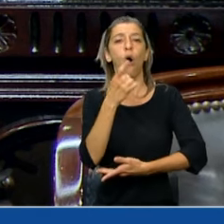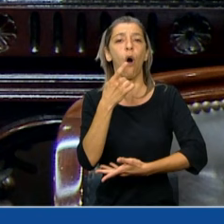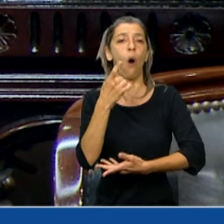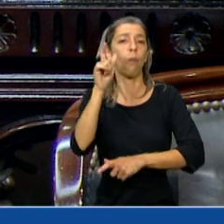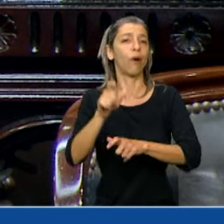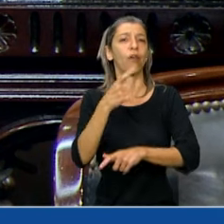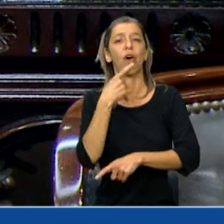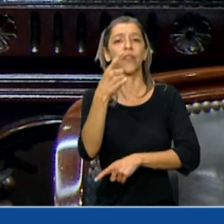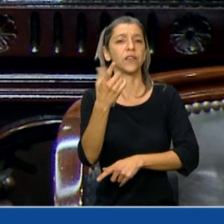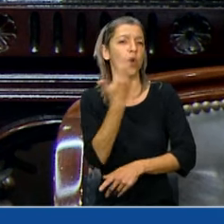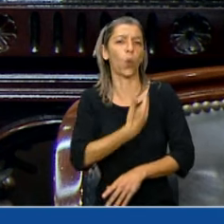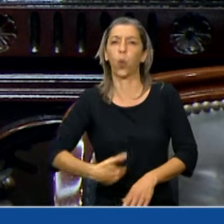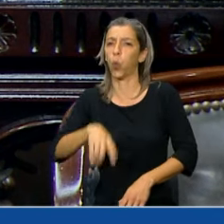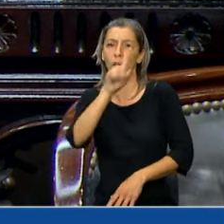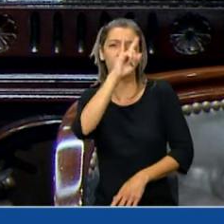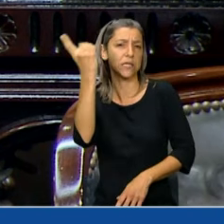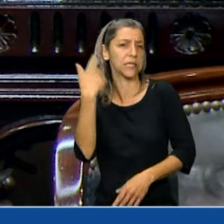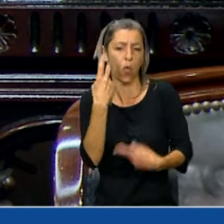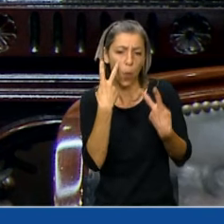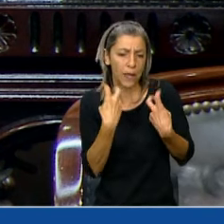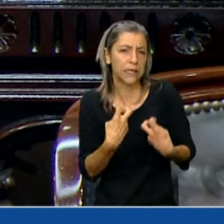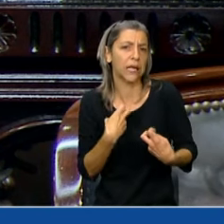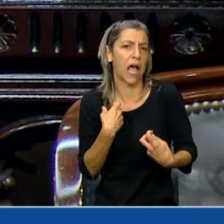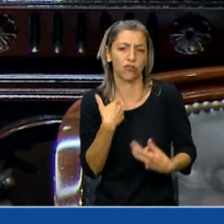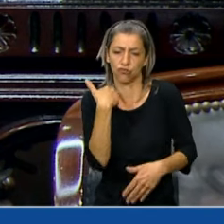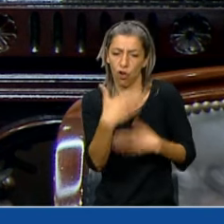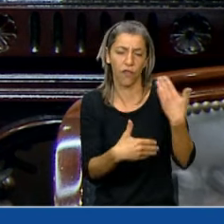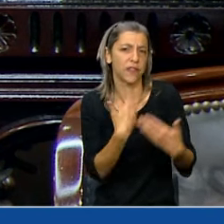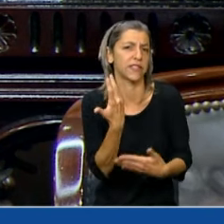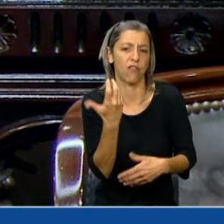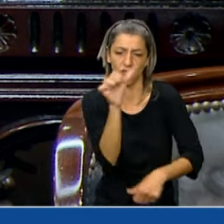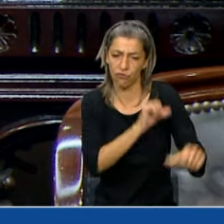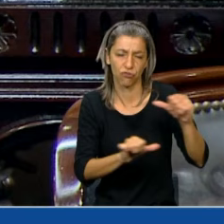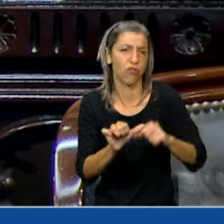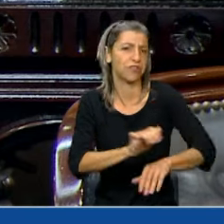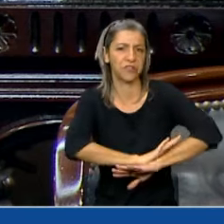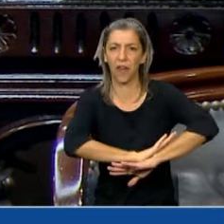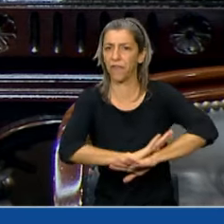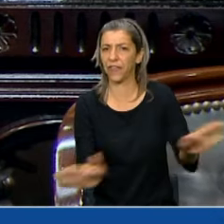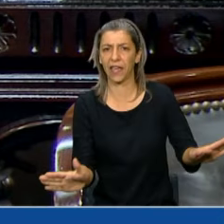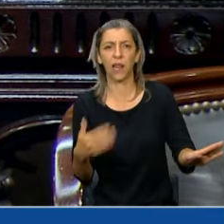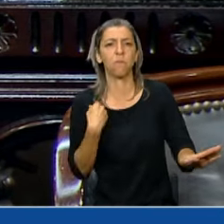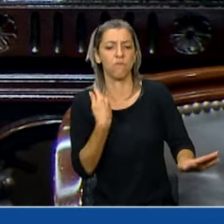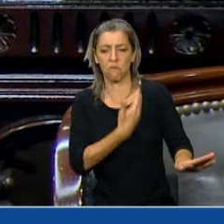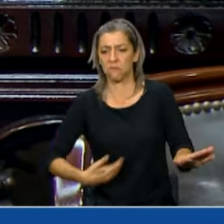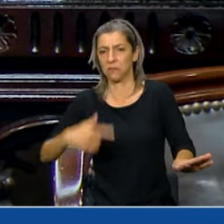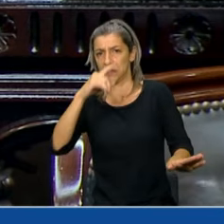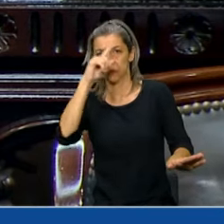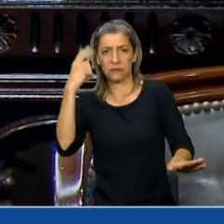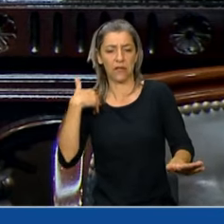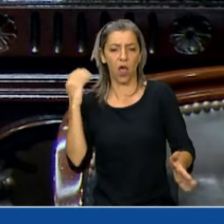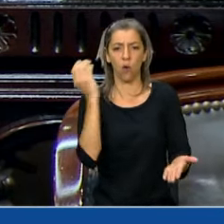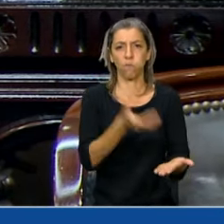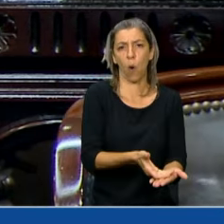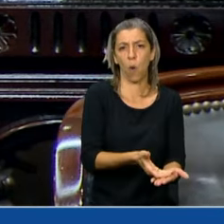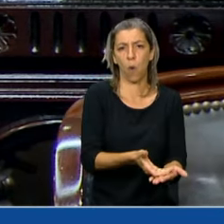estado debe abandonar la investigación y el desarrollo científico para la Argentina que se trata de un costo sin sentido